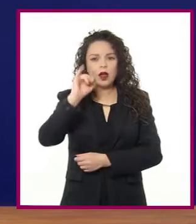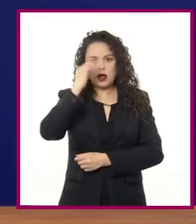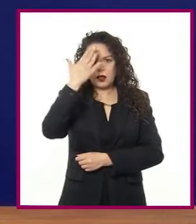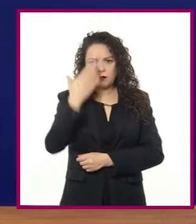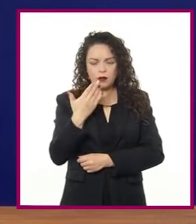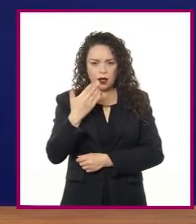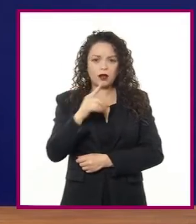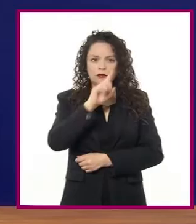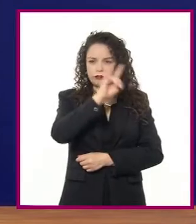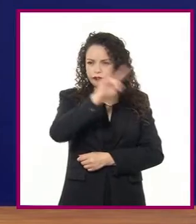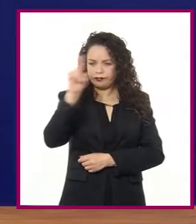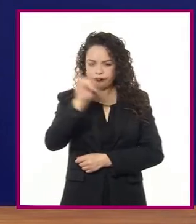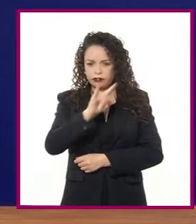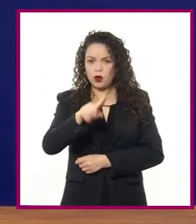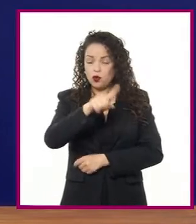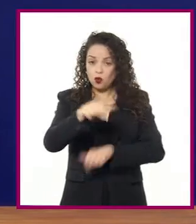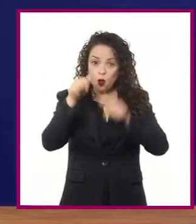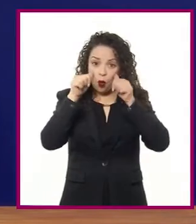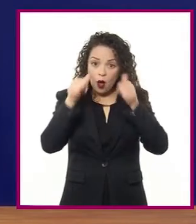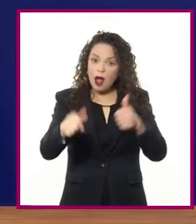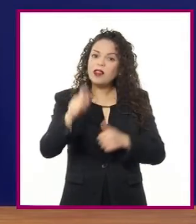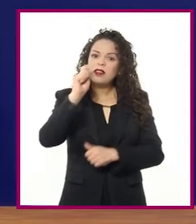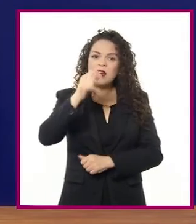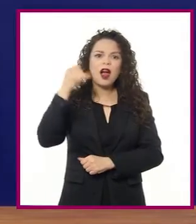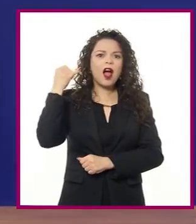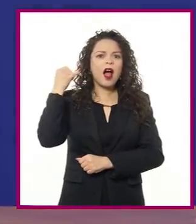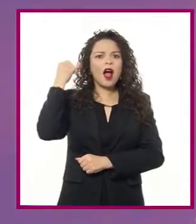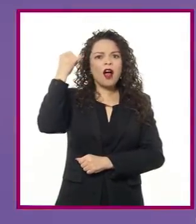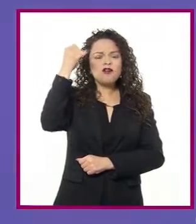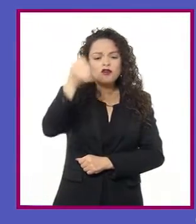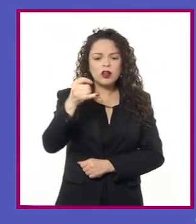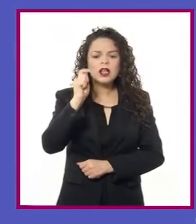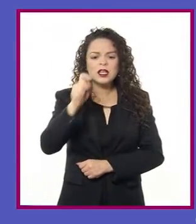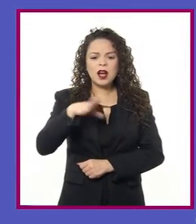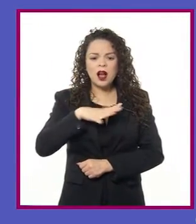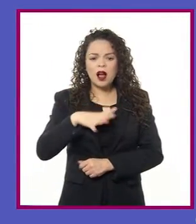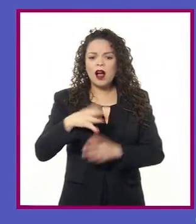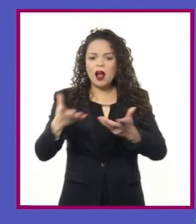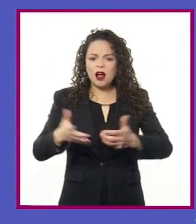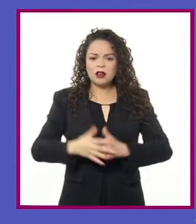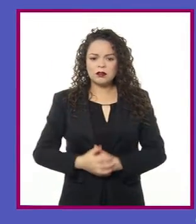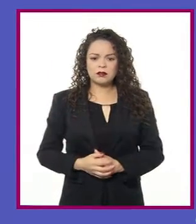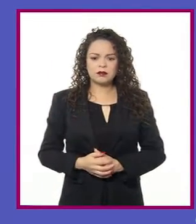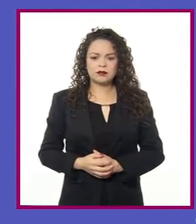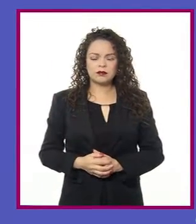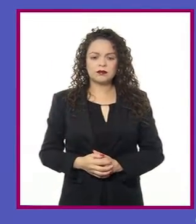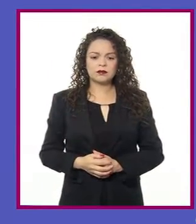y pon atención a lo que hay en el fondo de lo que describiste.